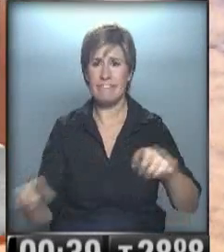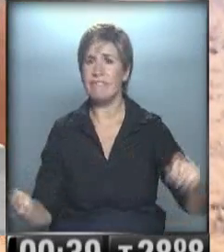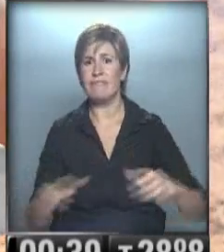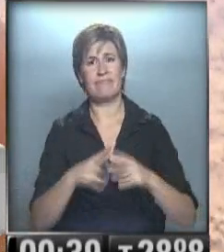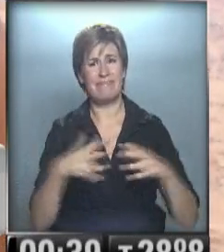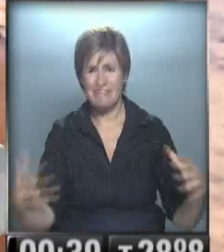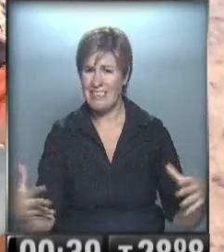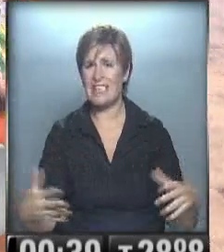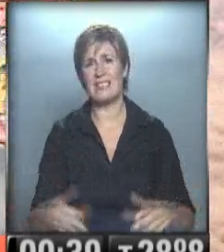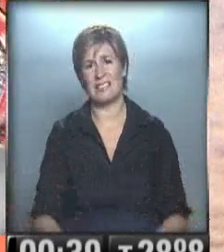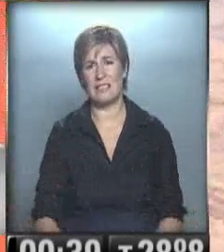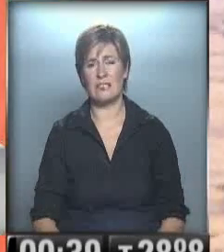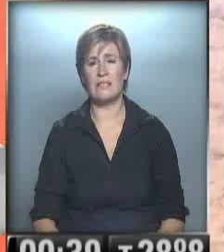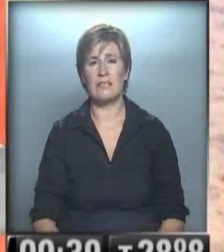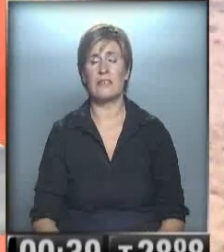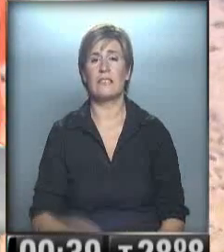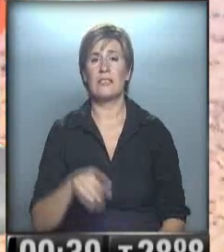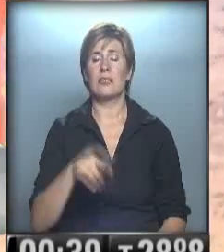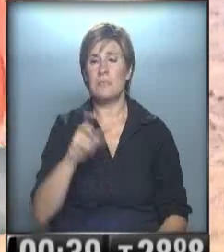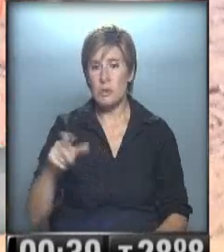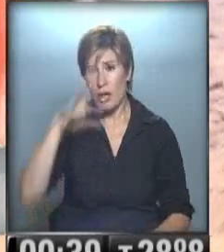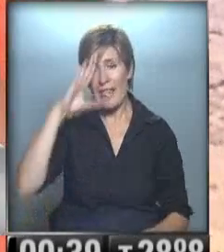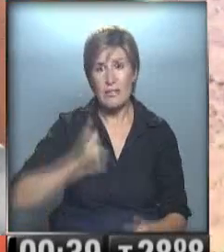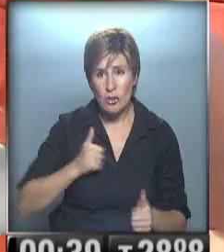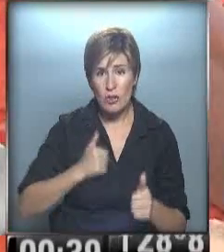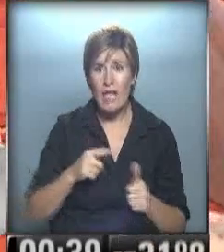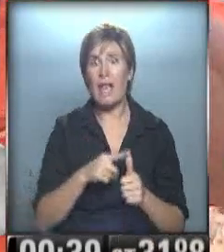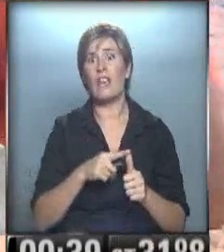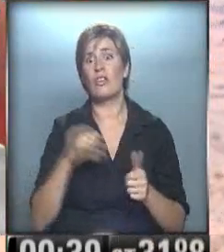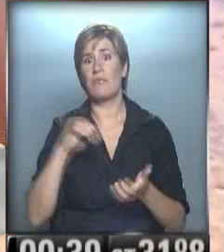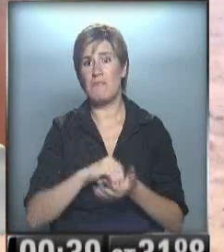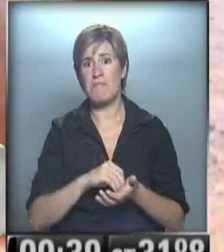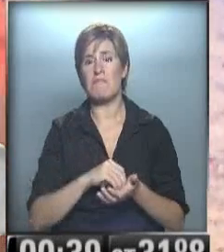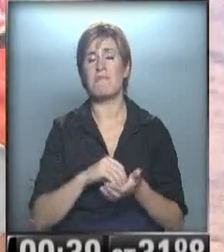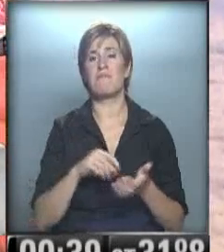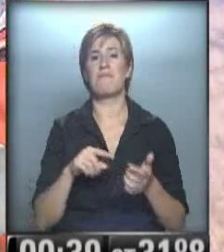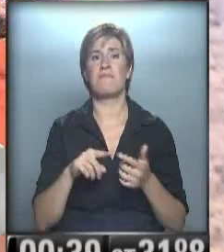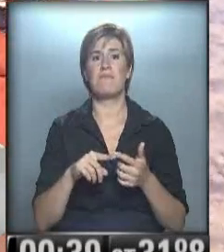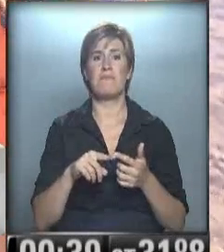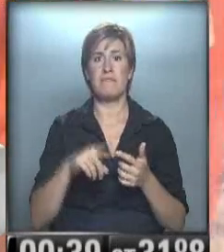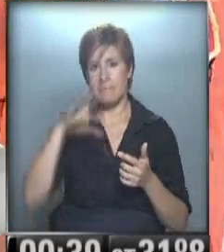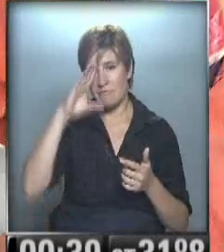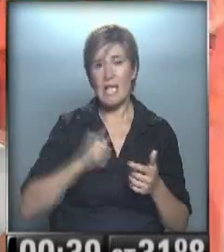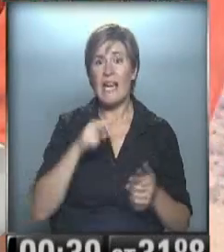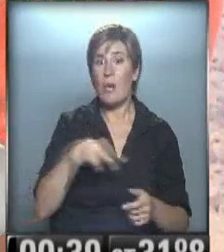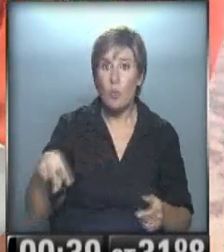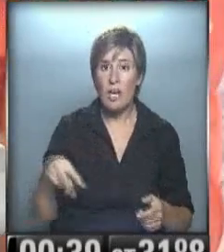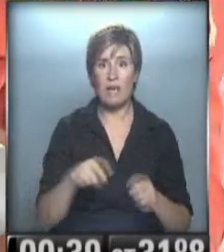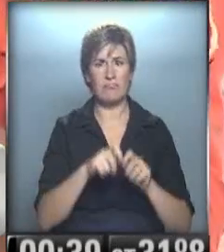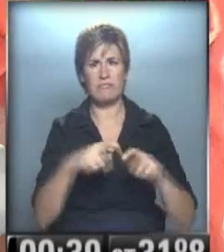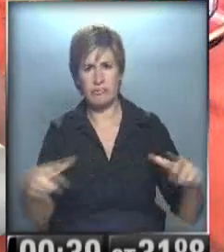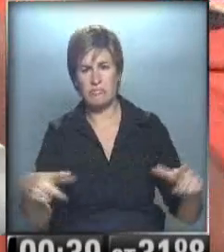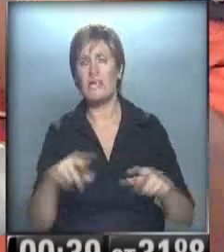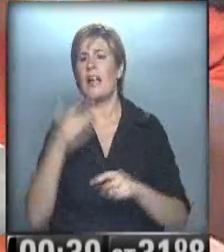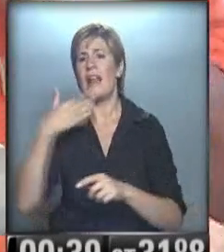Aluminé. En tanto, efectivos de la Armada y el Ejército se encuentran desplegados en varias localidades de las provincias de Neuquén, La Pampa y Buenos